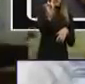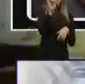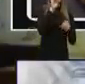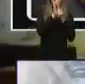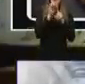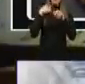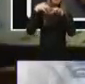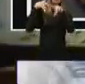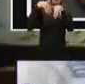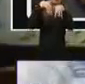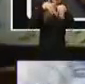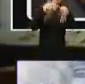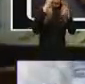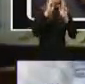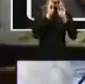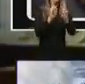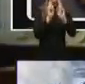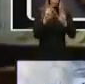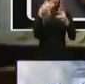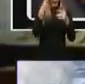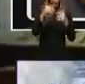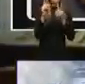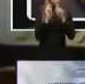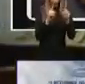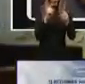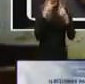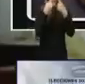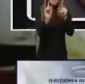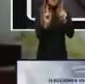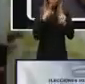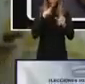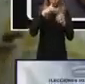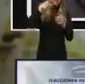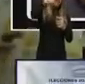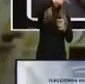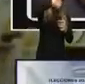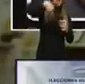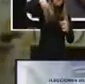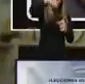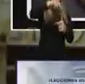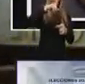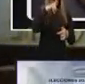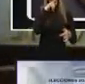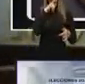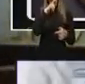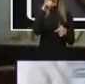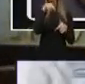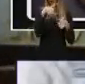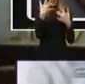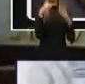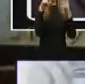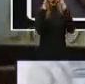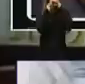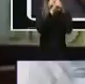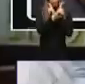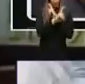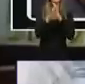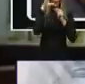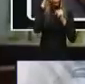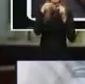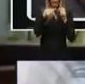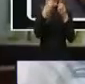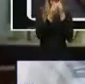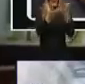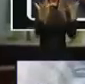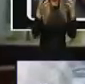Reforma, sí están pasando rápido, pero los que están dando la vuelta en lo que es el obelisco, ahí sí van a haber complicaciones en este momento,